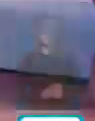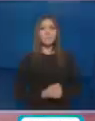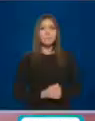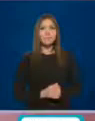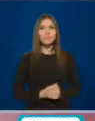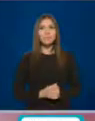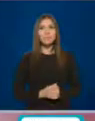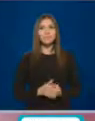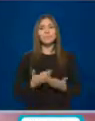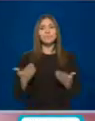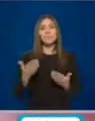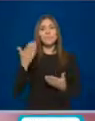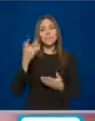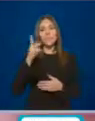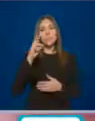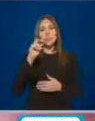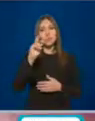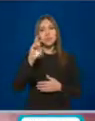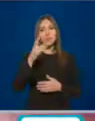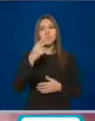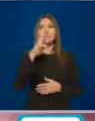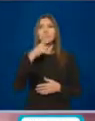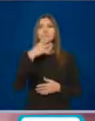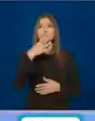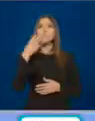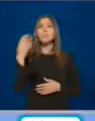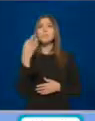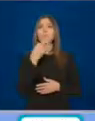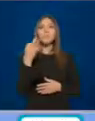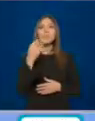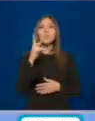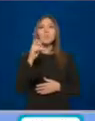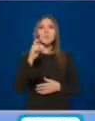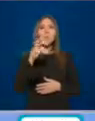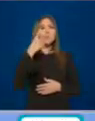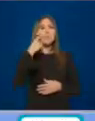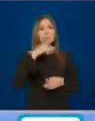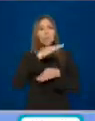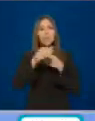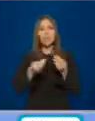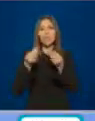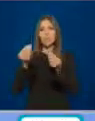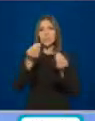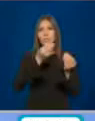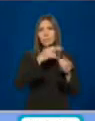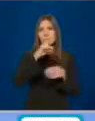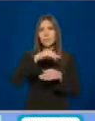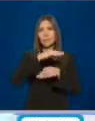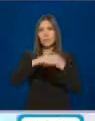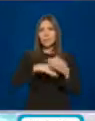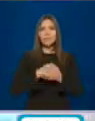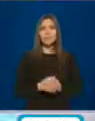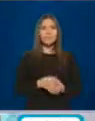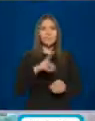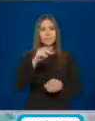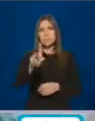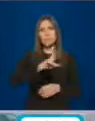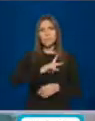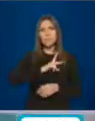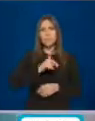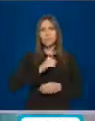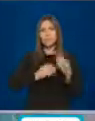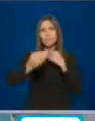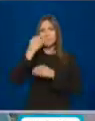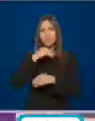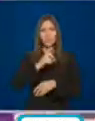Buen provecho, compañeros. Que disfruten su... Pero lo trajimos para compartir. Ah, muy bien. No, que tú, yo no. Yo sí les doy. No